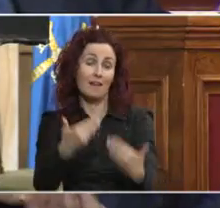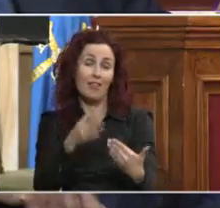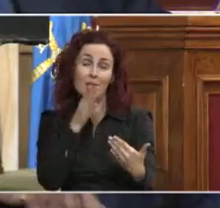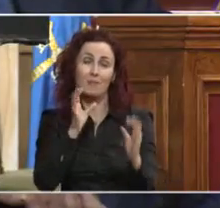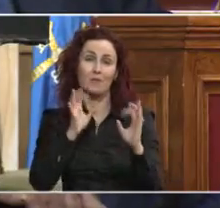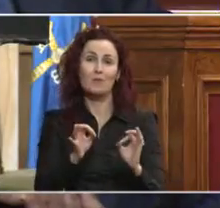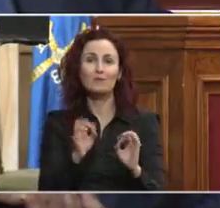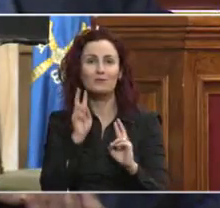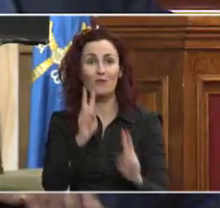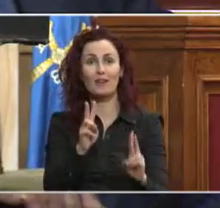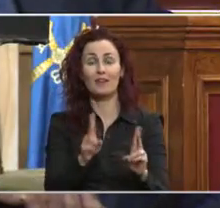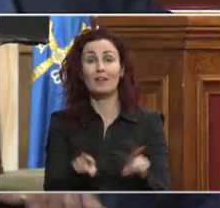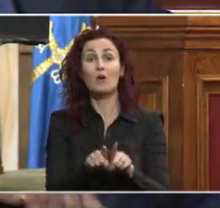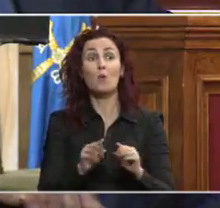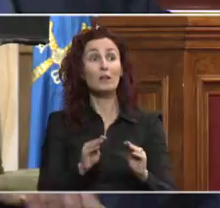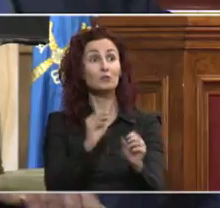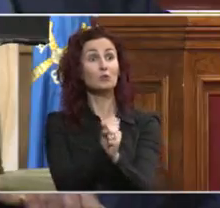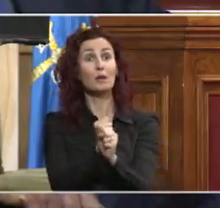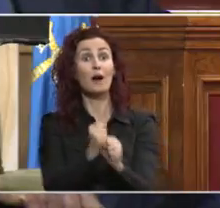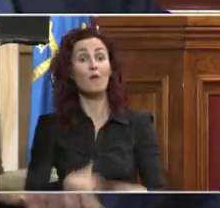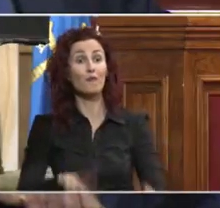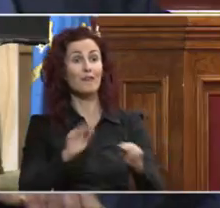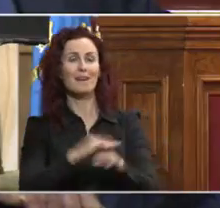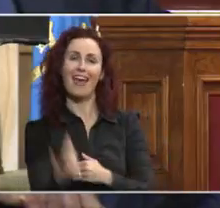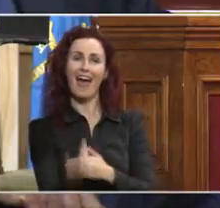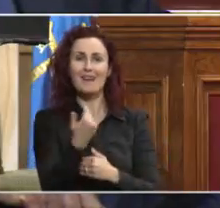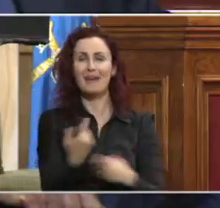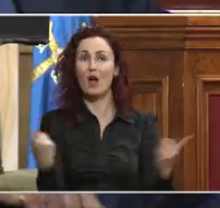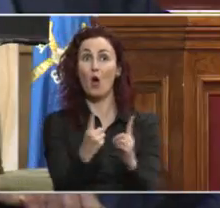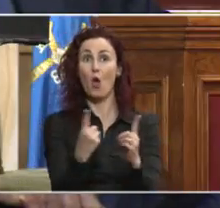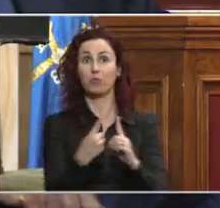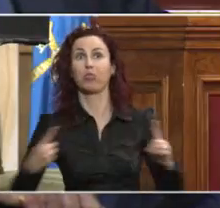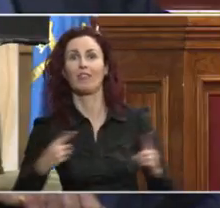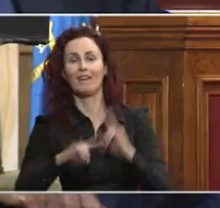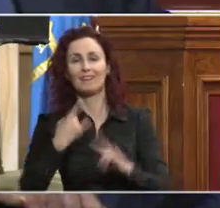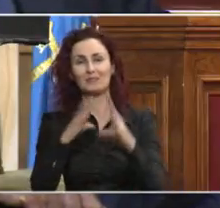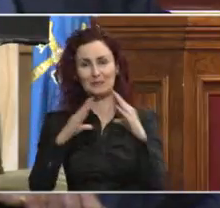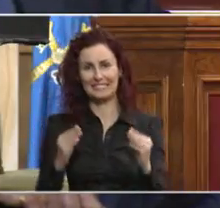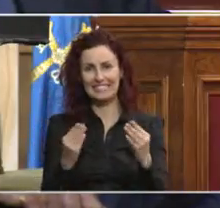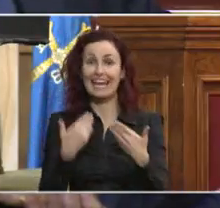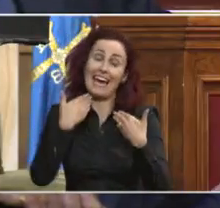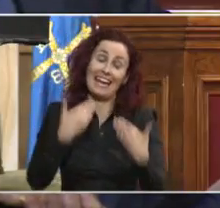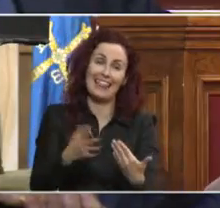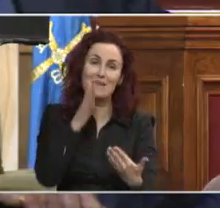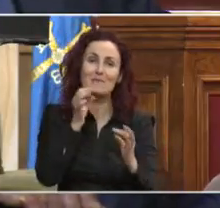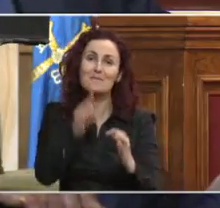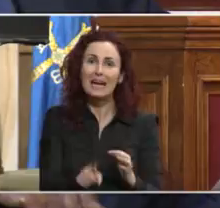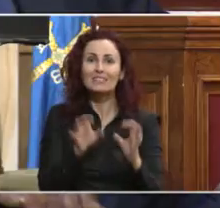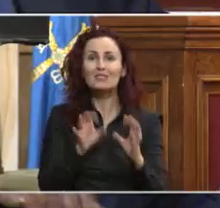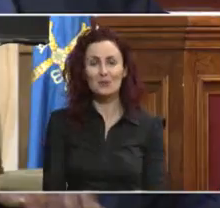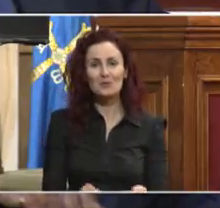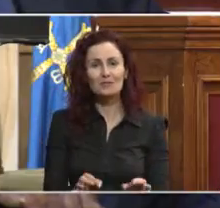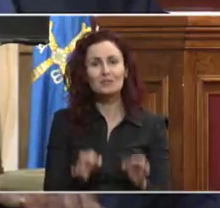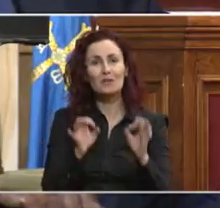supuesto que hayan interrumpido todas sus labores para venir a este curso poco extenso de extensión universitaria y por supuesto tenemos que agradecer a los